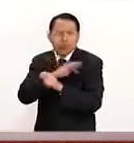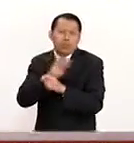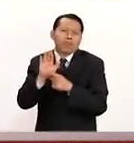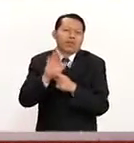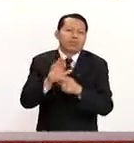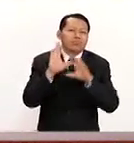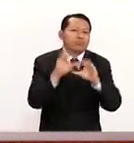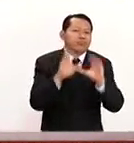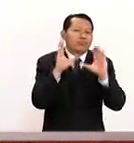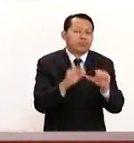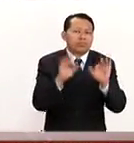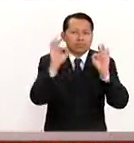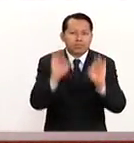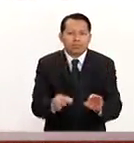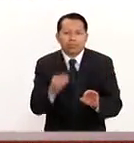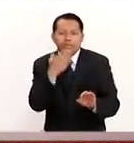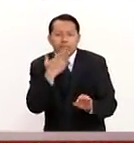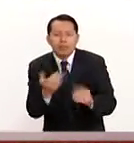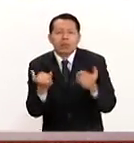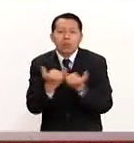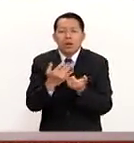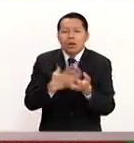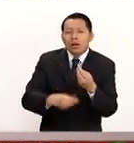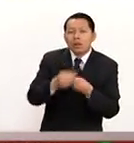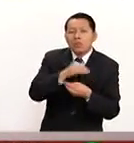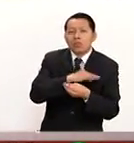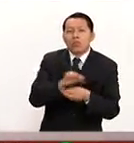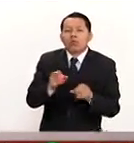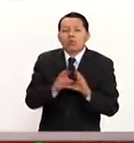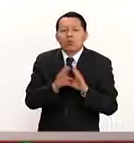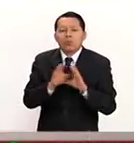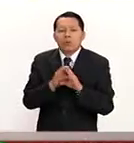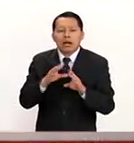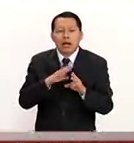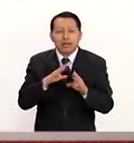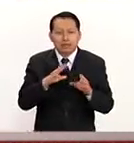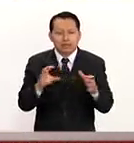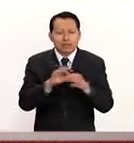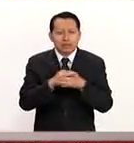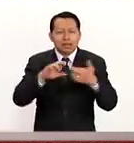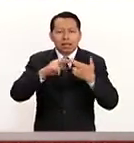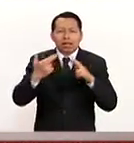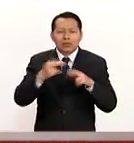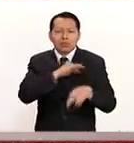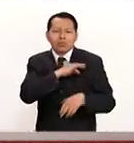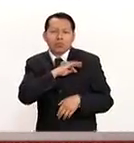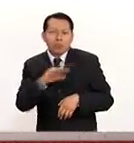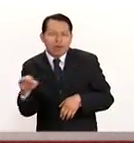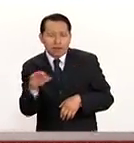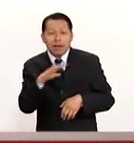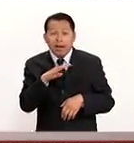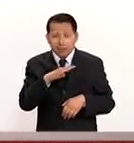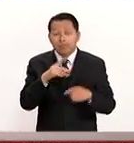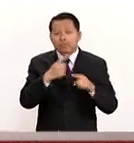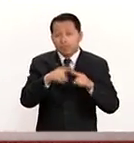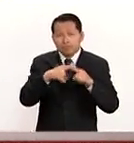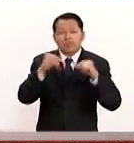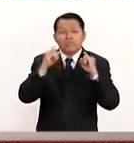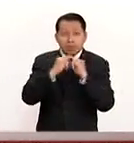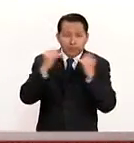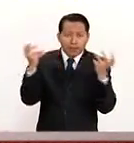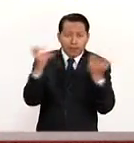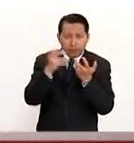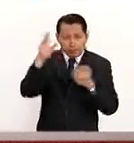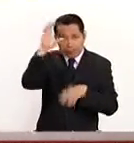correcta. Igual, efectivamente, hacer como este lazo entre las instituciones que desarrollan ciencia y tecnología en nuestro